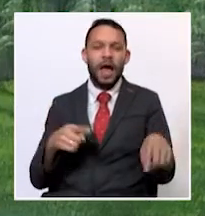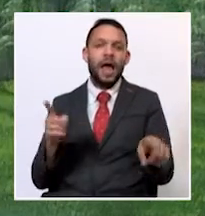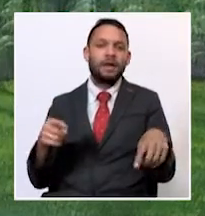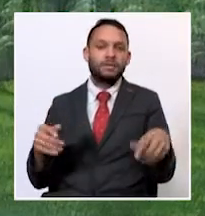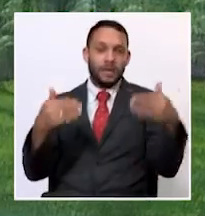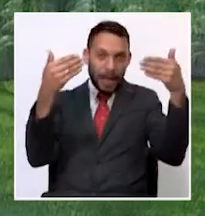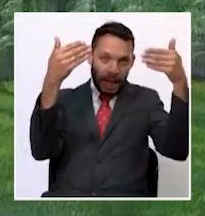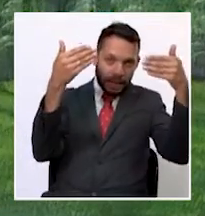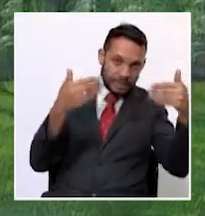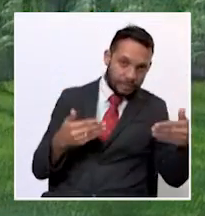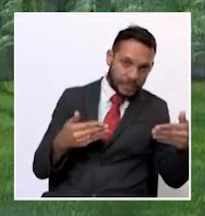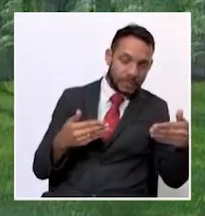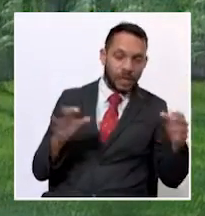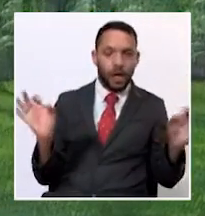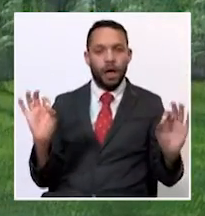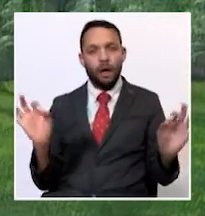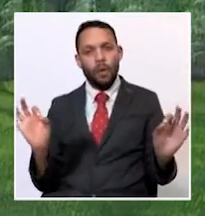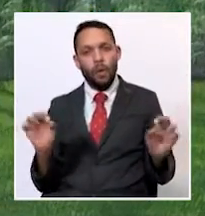minusvalía,